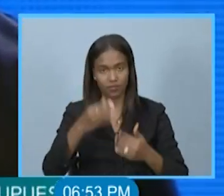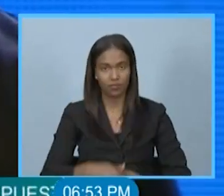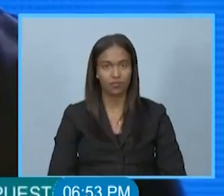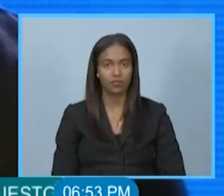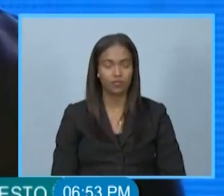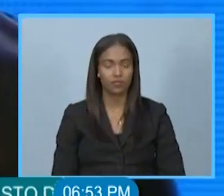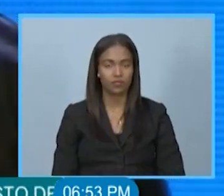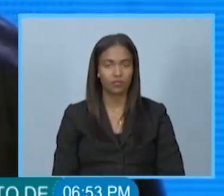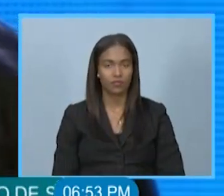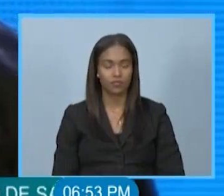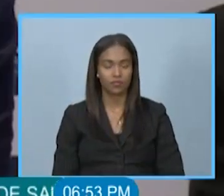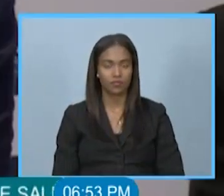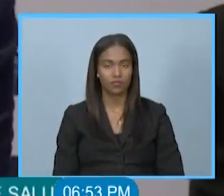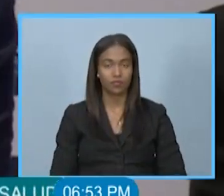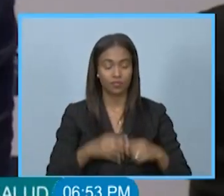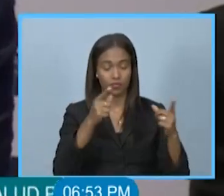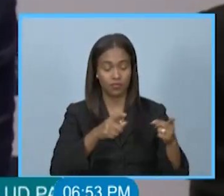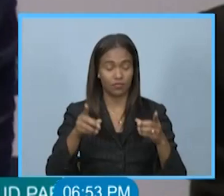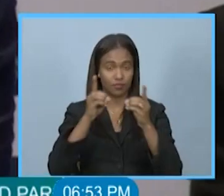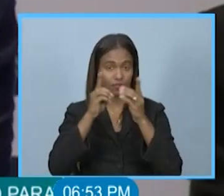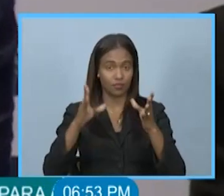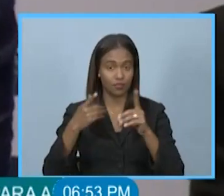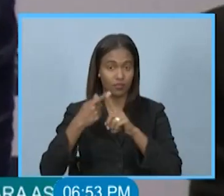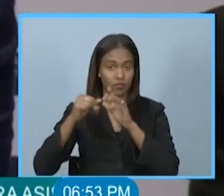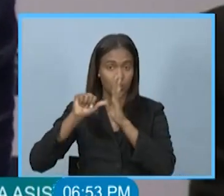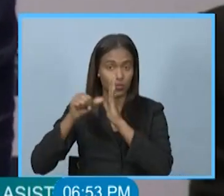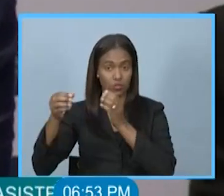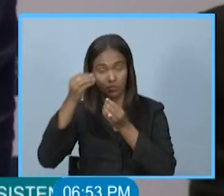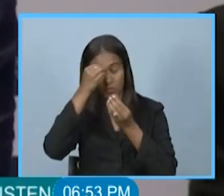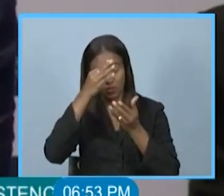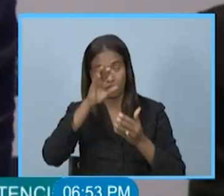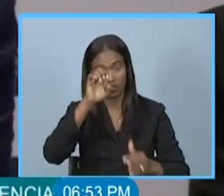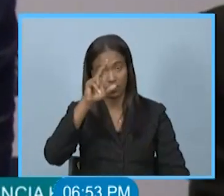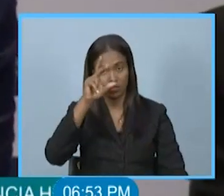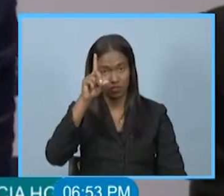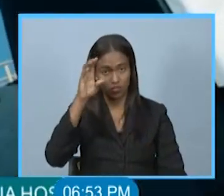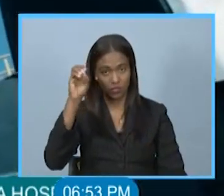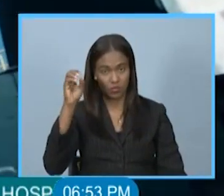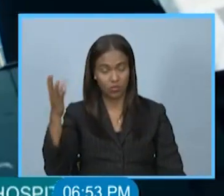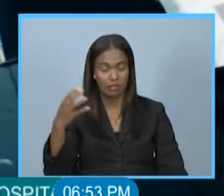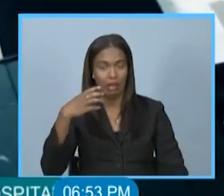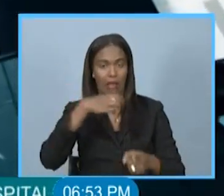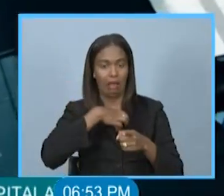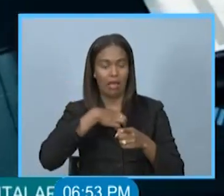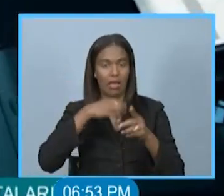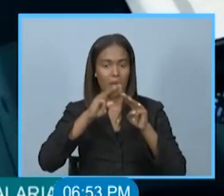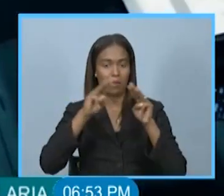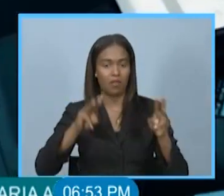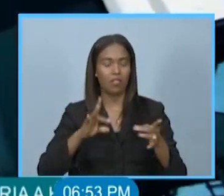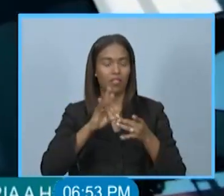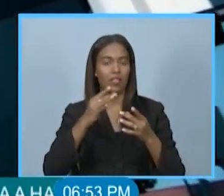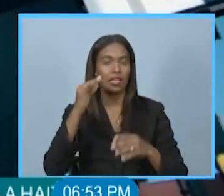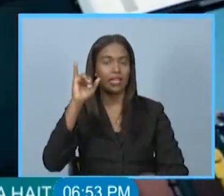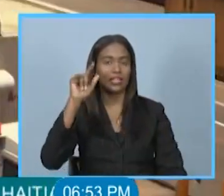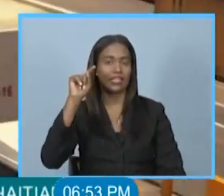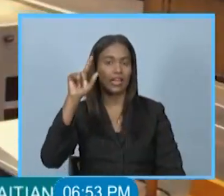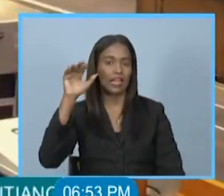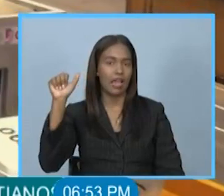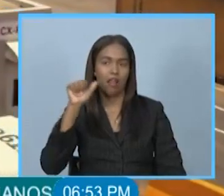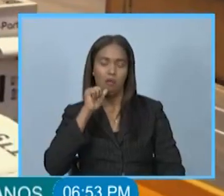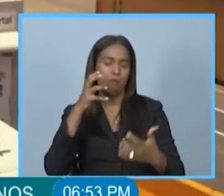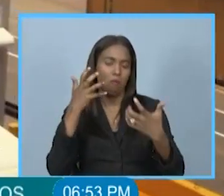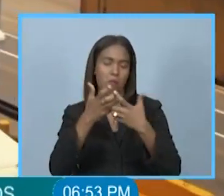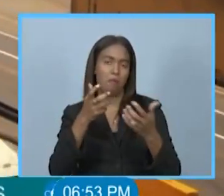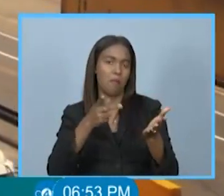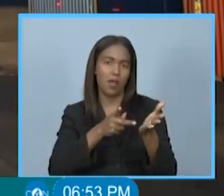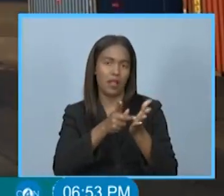de acuerdo a las declaraciones del director general de aduanas Eduardo Sanz lobatón la denuncia del Ministerio de interior de Italia no se corresponde